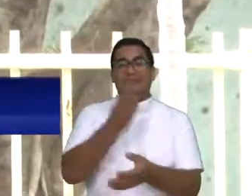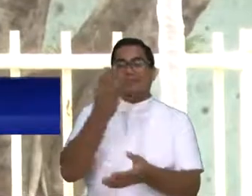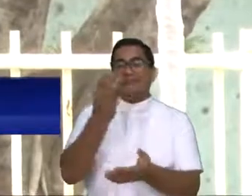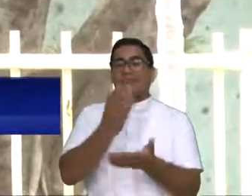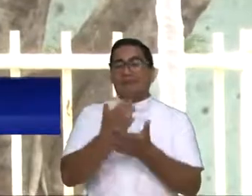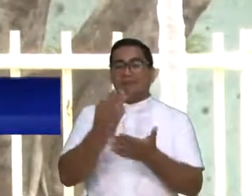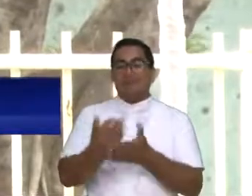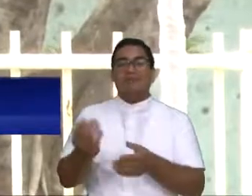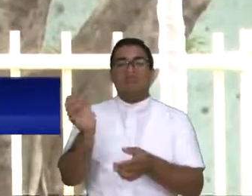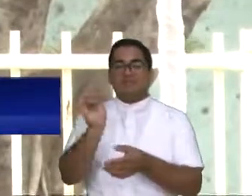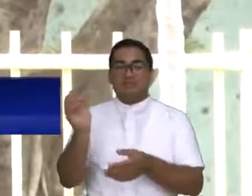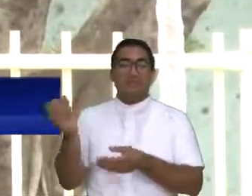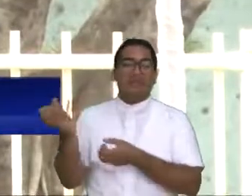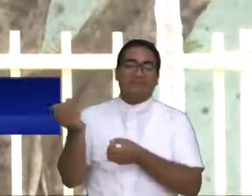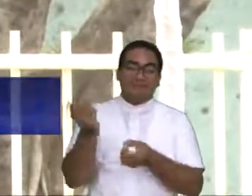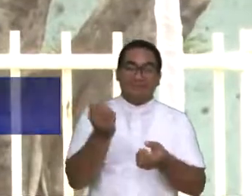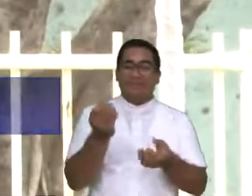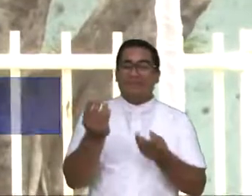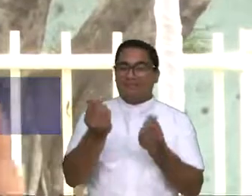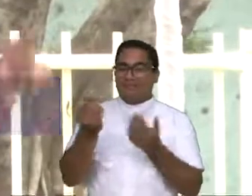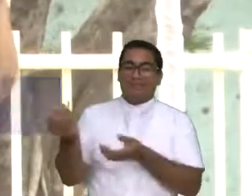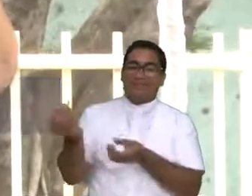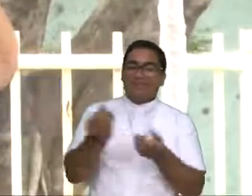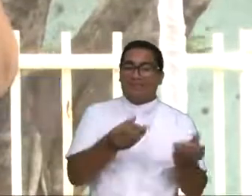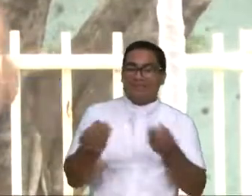hecho este hermano pueblo.